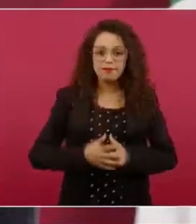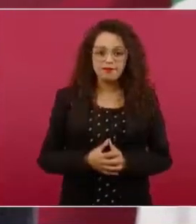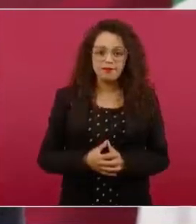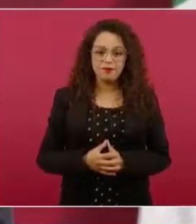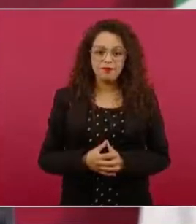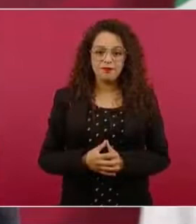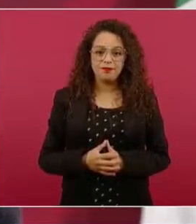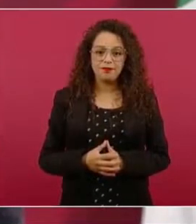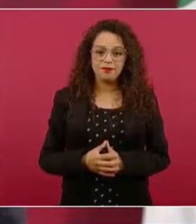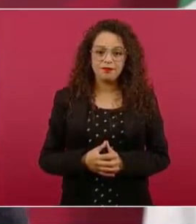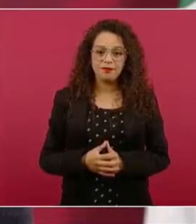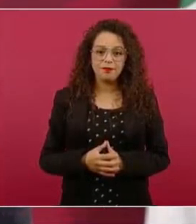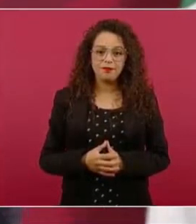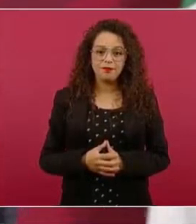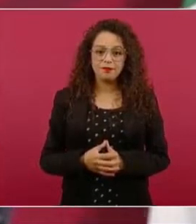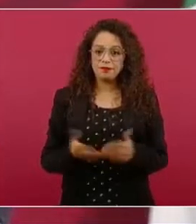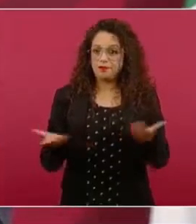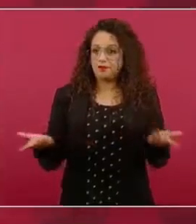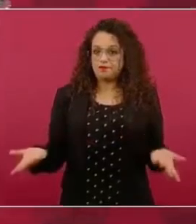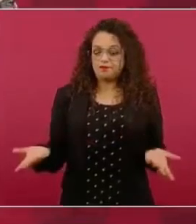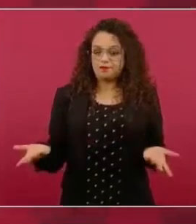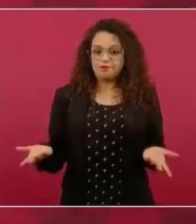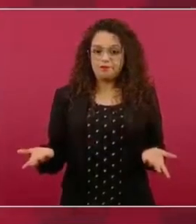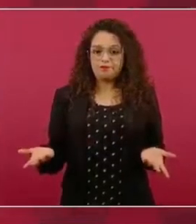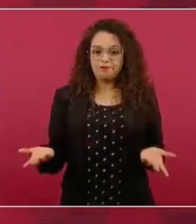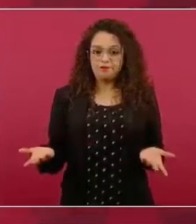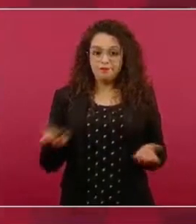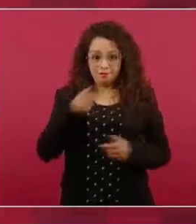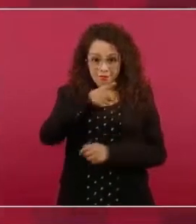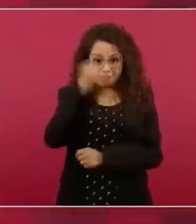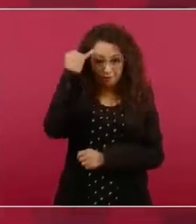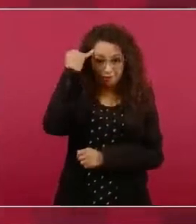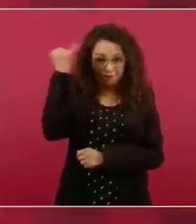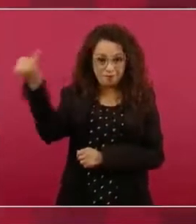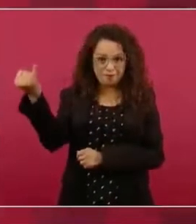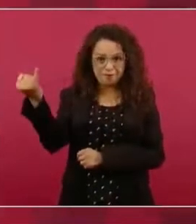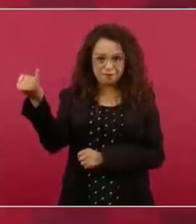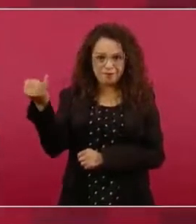imagínense los ejemplos que daban.